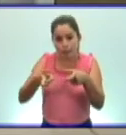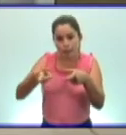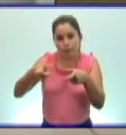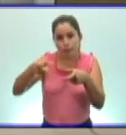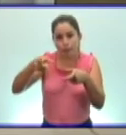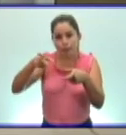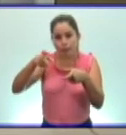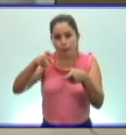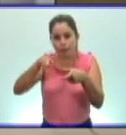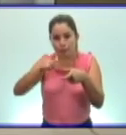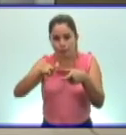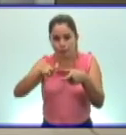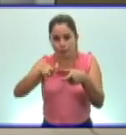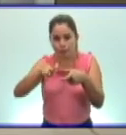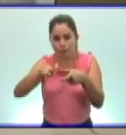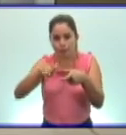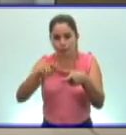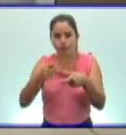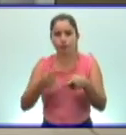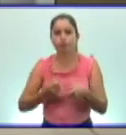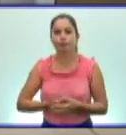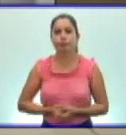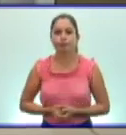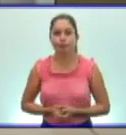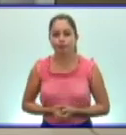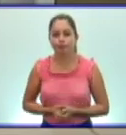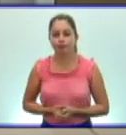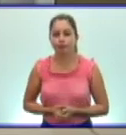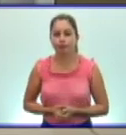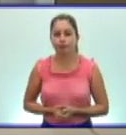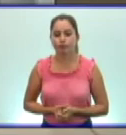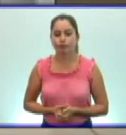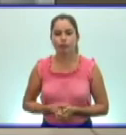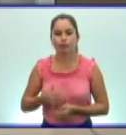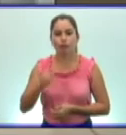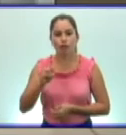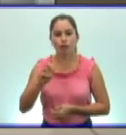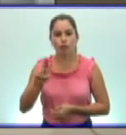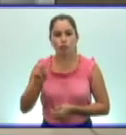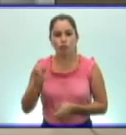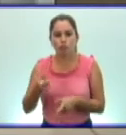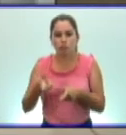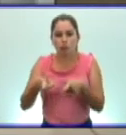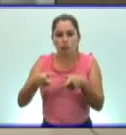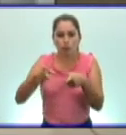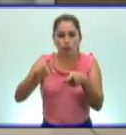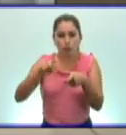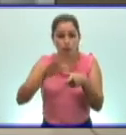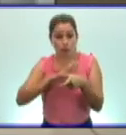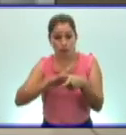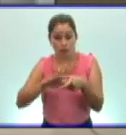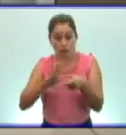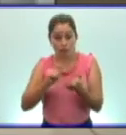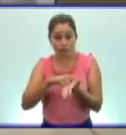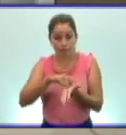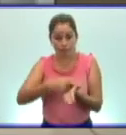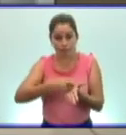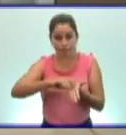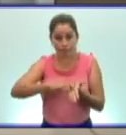sacamos el vidrio de la balanza y vamos a añadir entonces la sustancia que ya está previamente triturada.